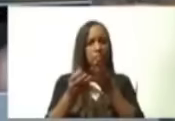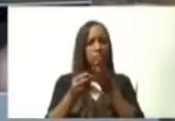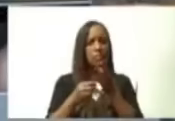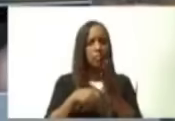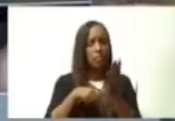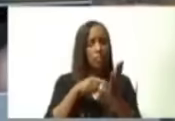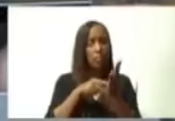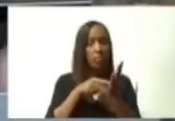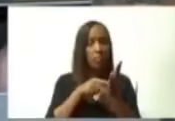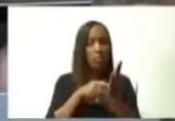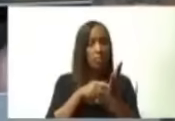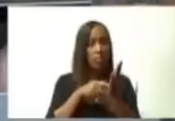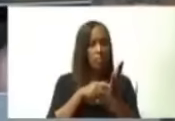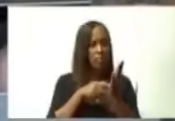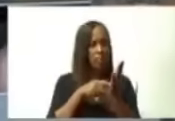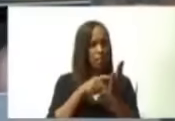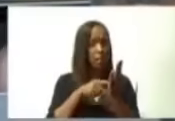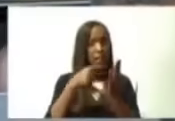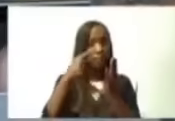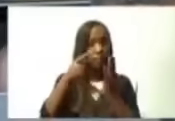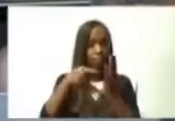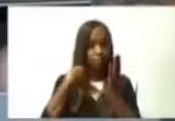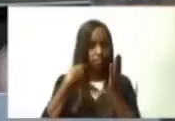acabamos de recibir en el día de hoy,